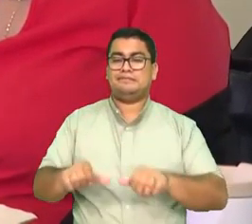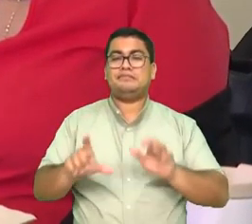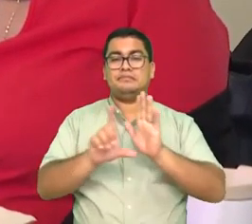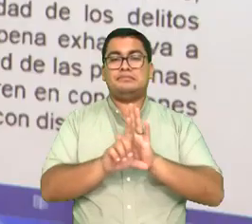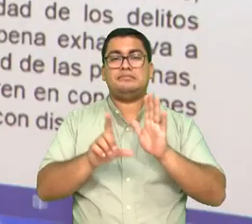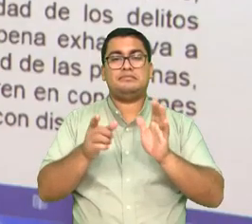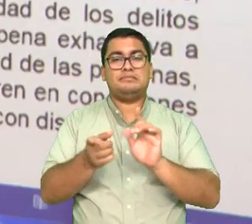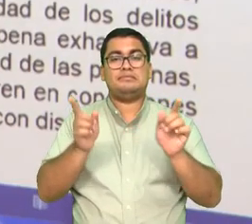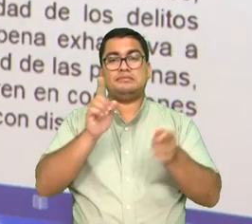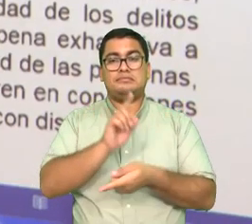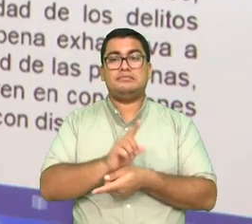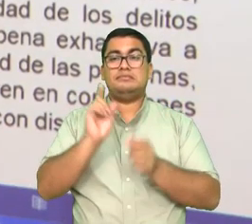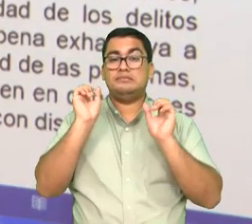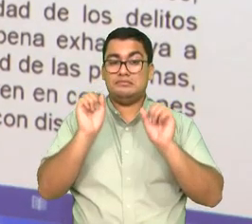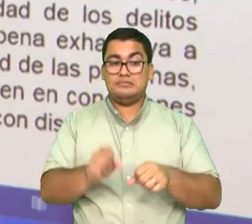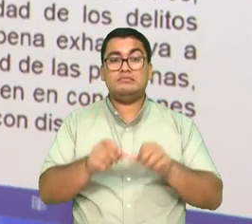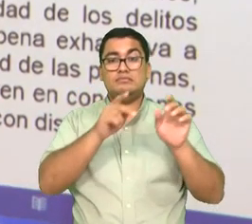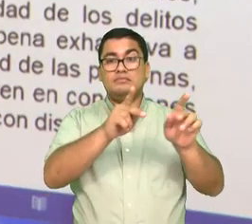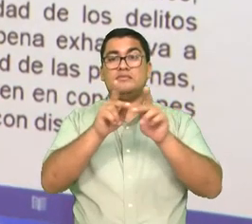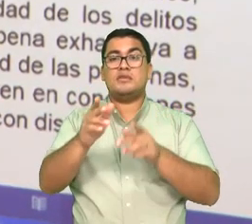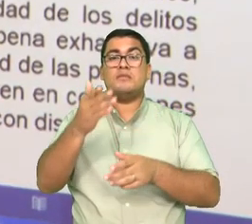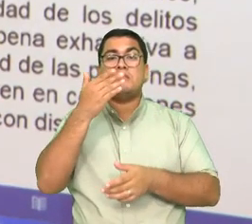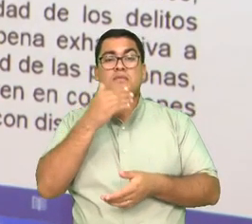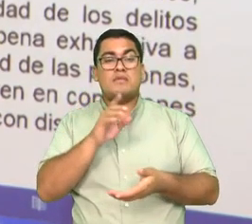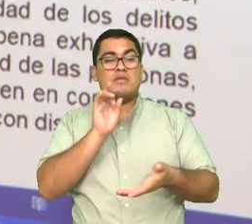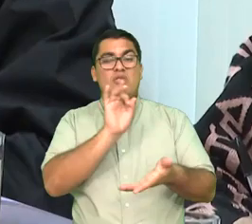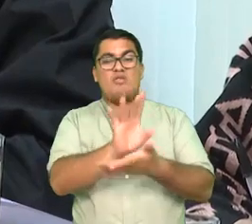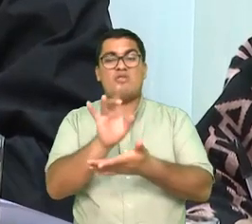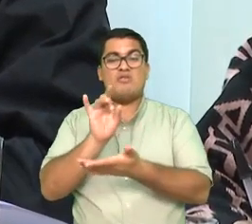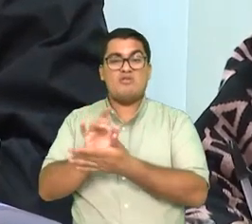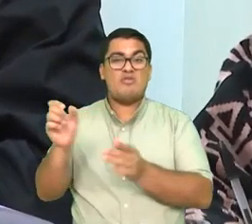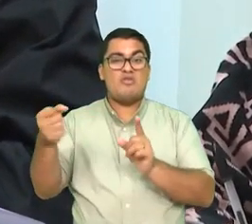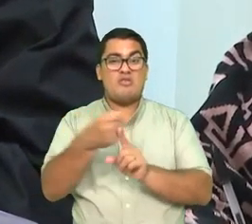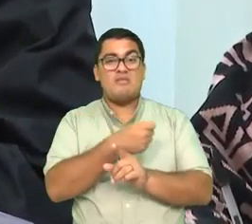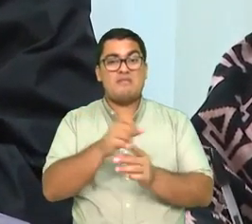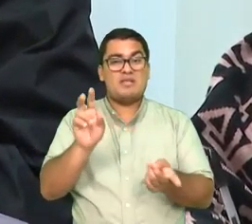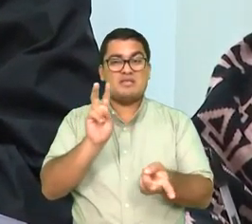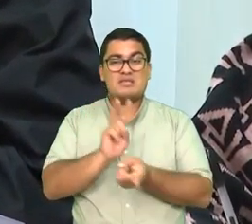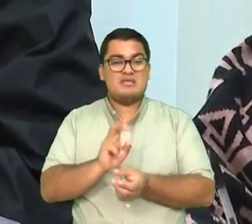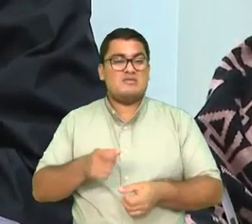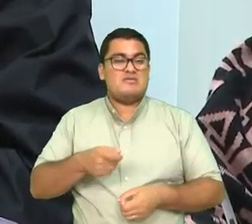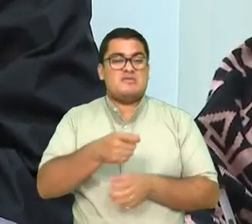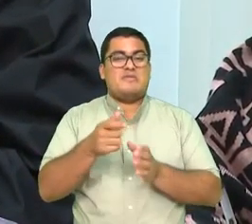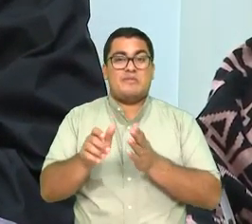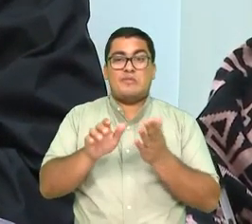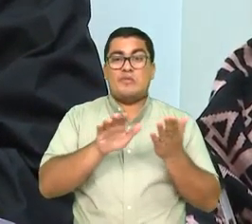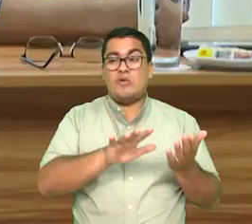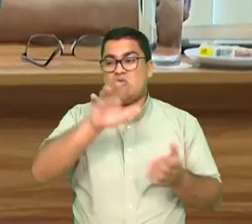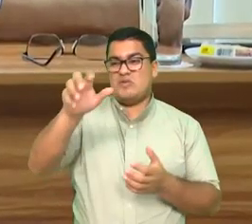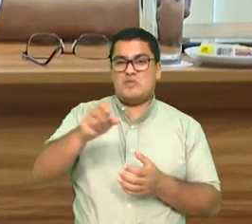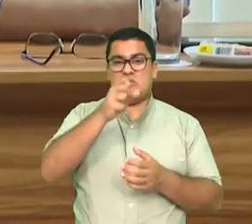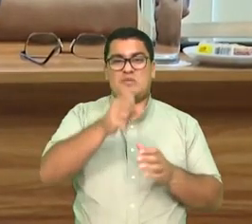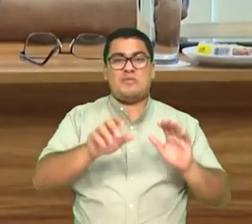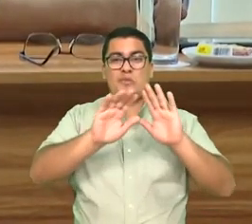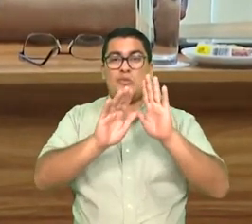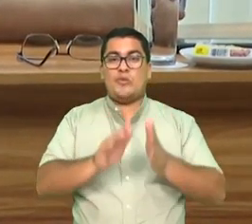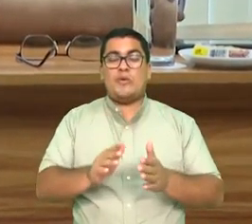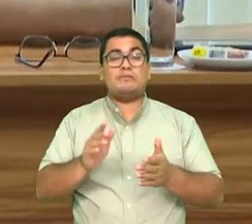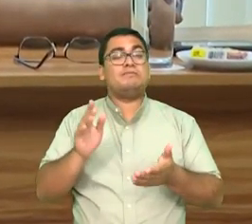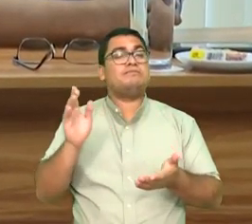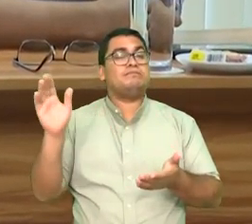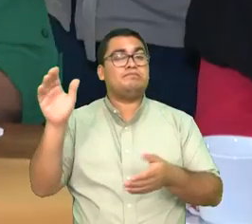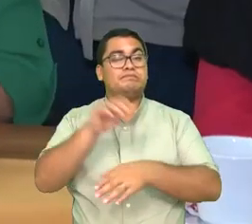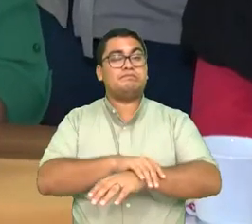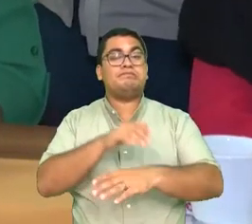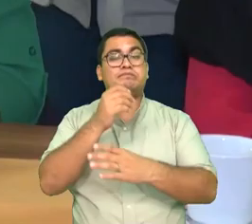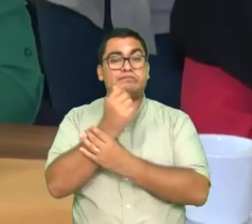reformas, se podrá sancionar con cadena perpetua aquellos delitos inhumanos, degradantes, de odio, que de manera fundamental